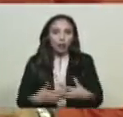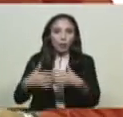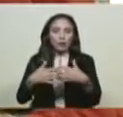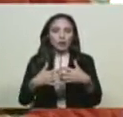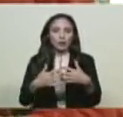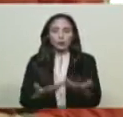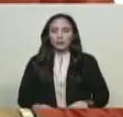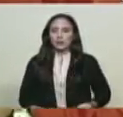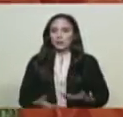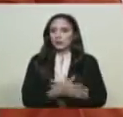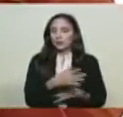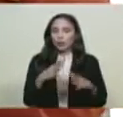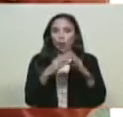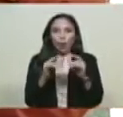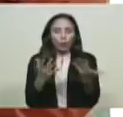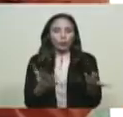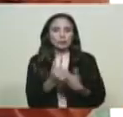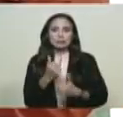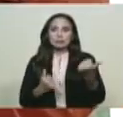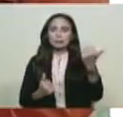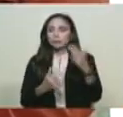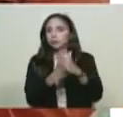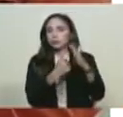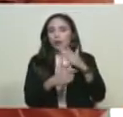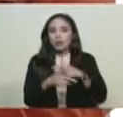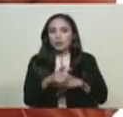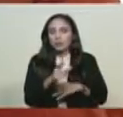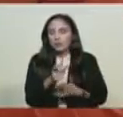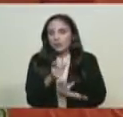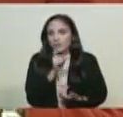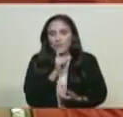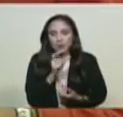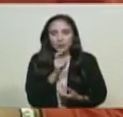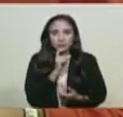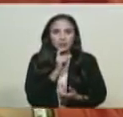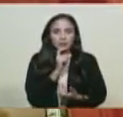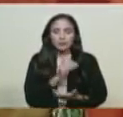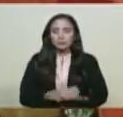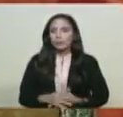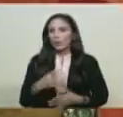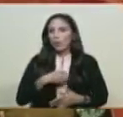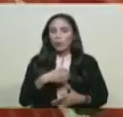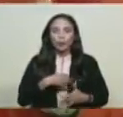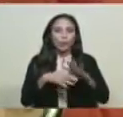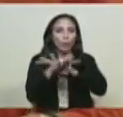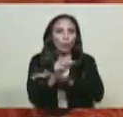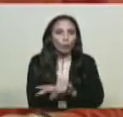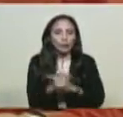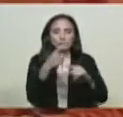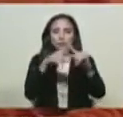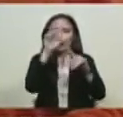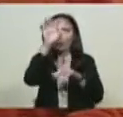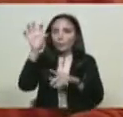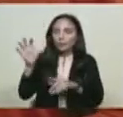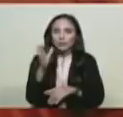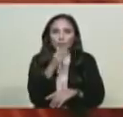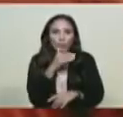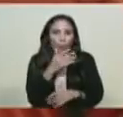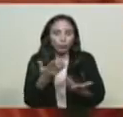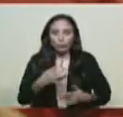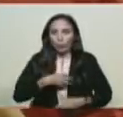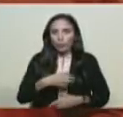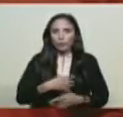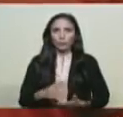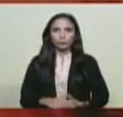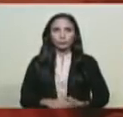sus lacayos, bueno, se ha golpeado las cuentas internacionales del país, las capacidades de financiamiento, pero